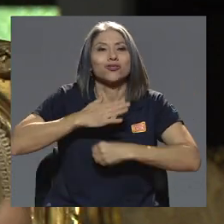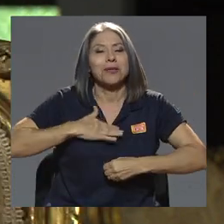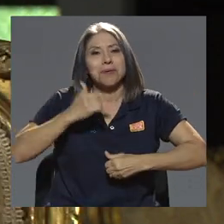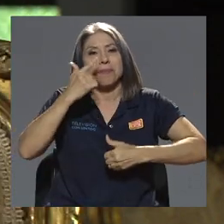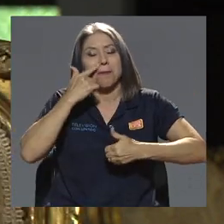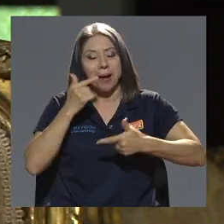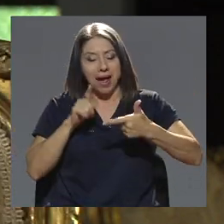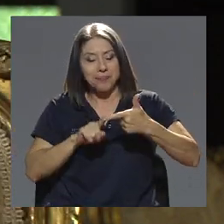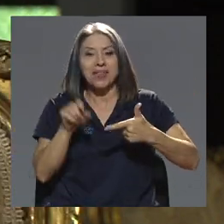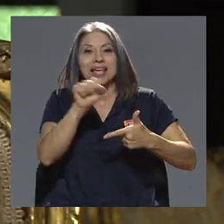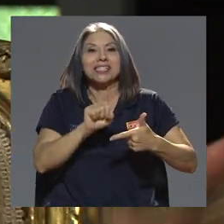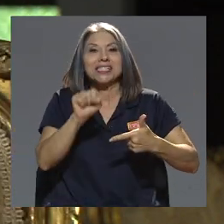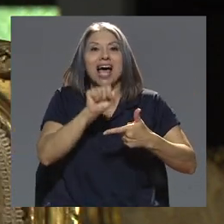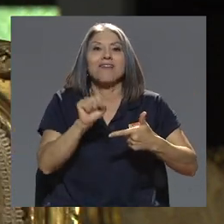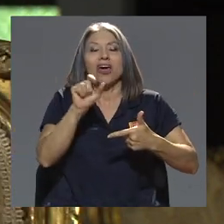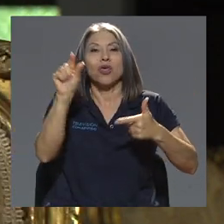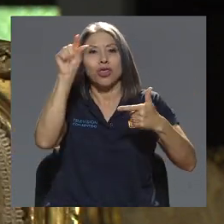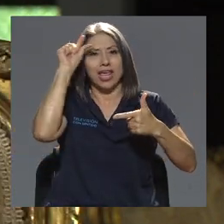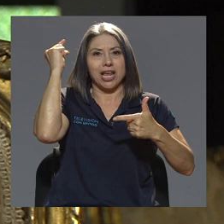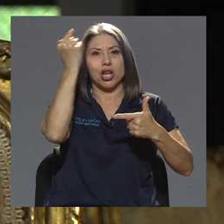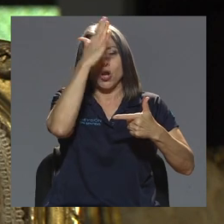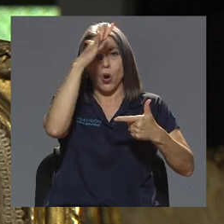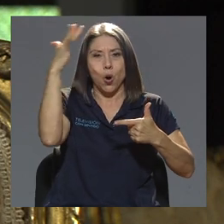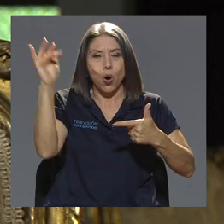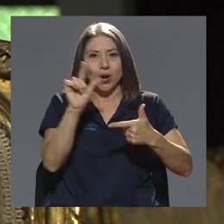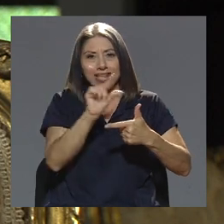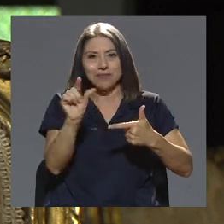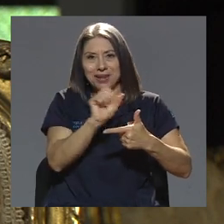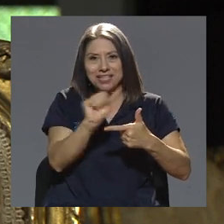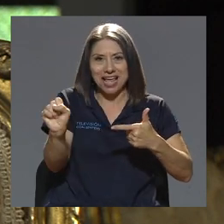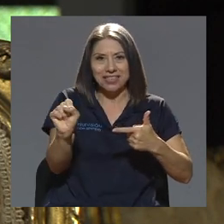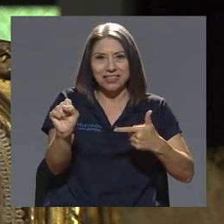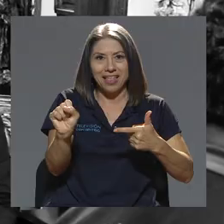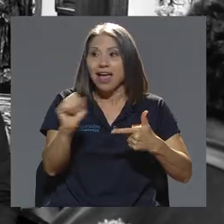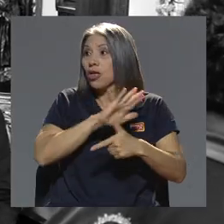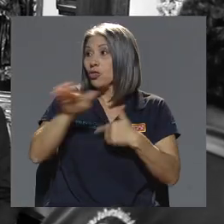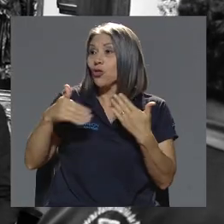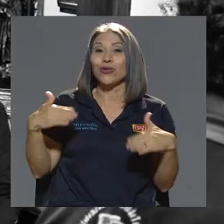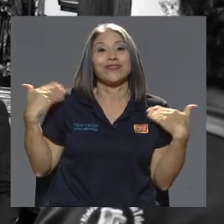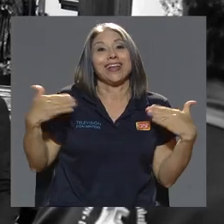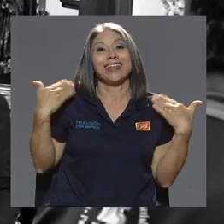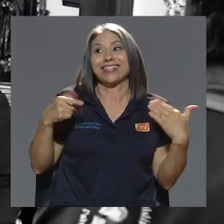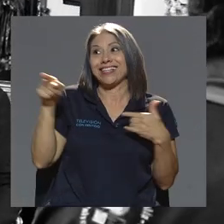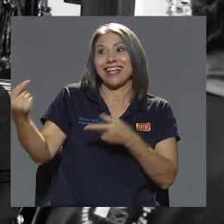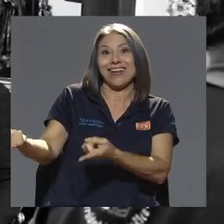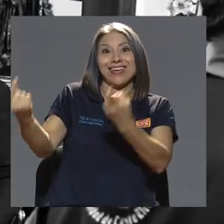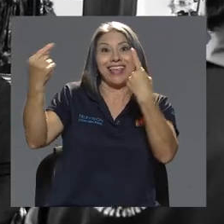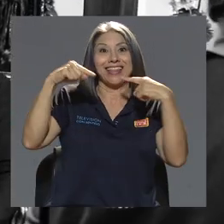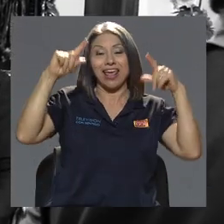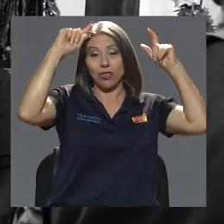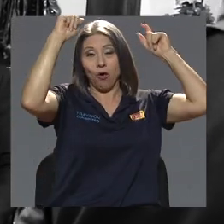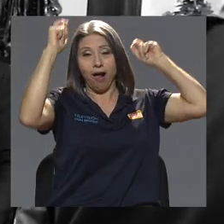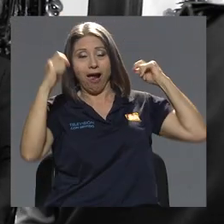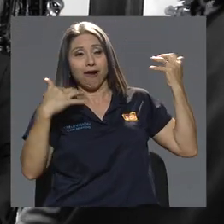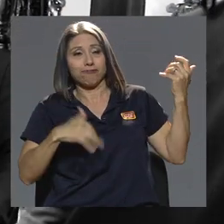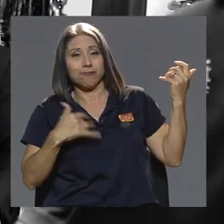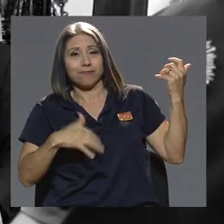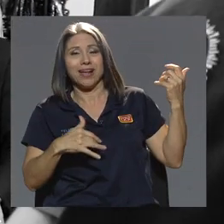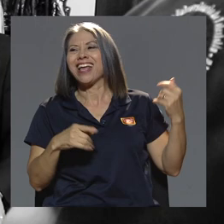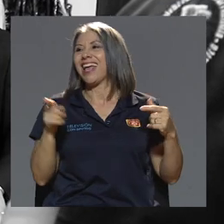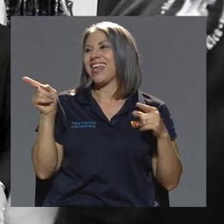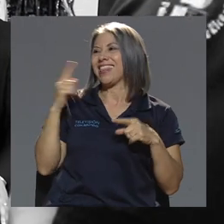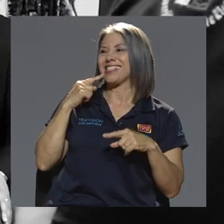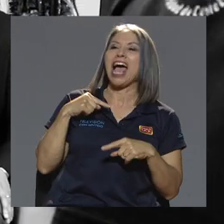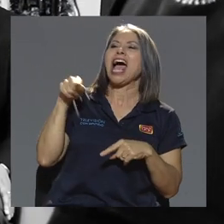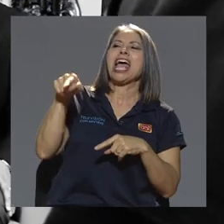gloria... Y todos felices porque de ahí Rafael nos había traído María y me dice Lourdes, no, esto es para Gloria, olvídense de todos los